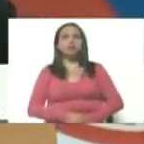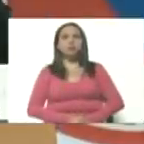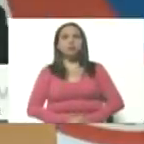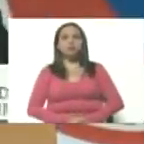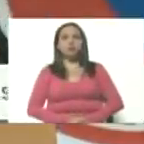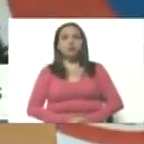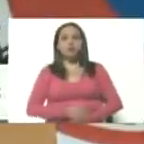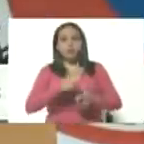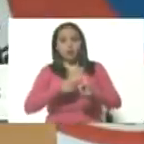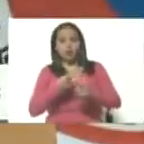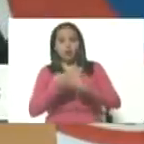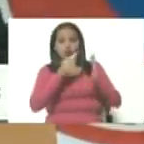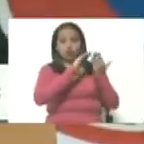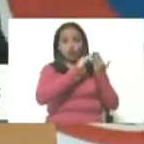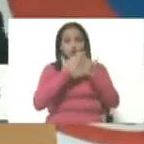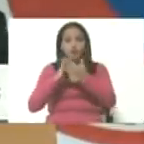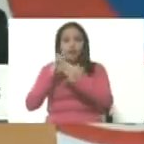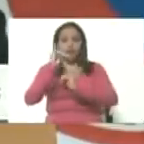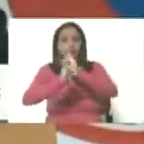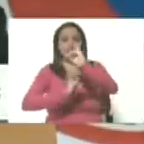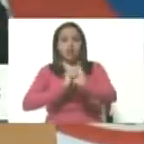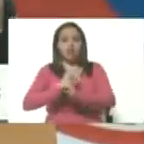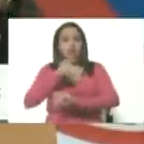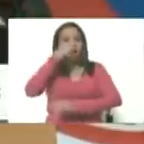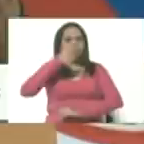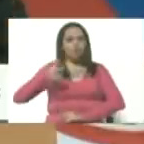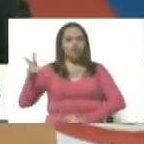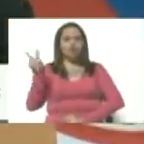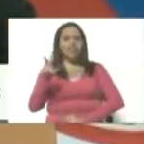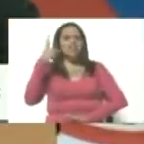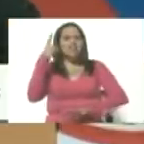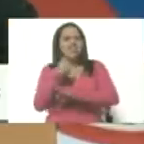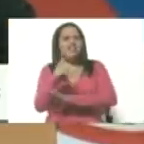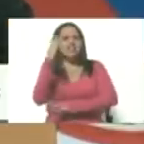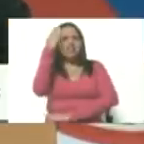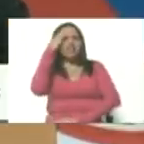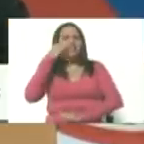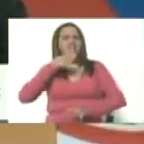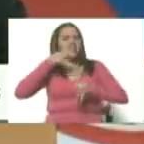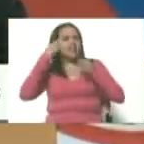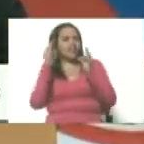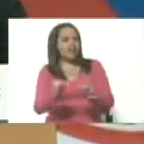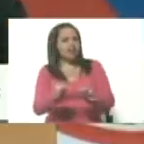Entonces, la comunidad internacional y el pueblo de Venezuela tiene que saber la verdad.